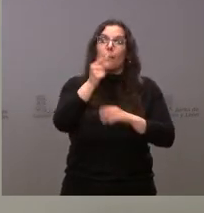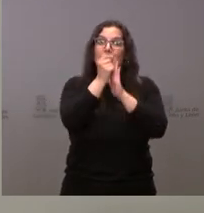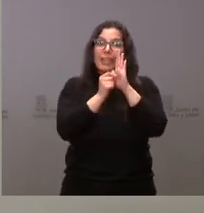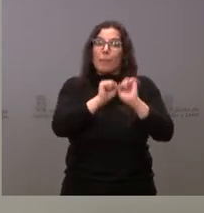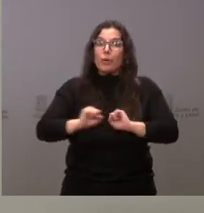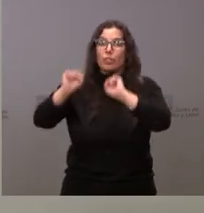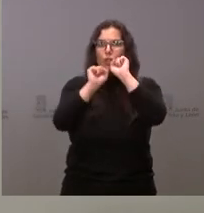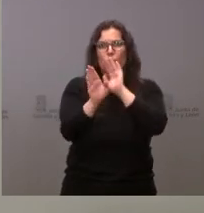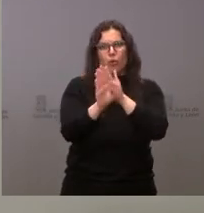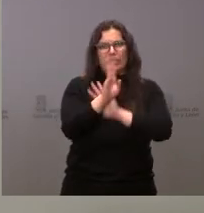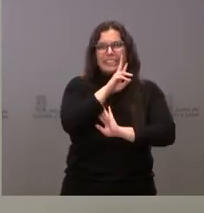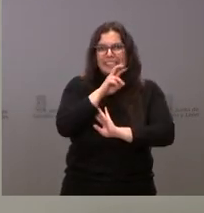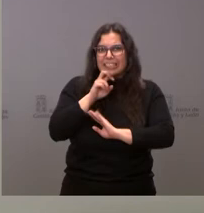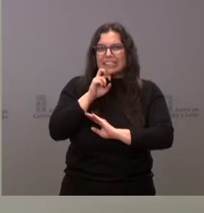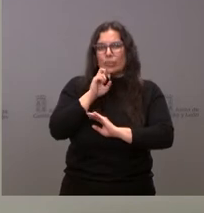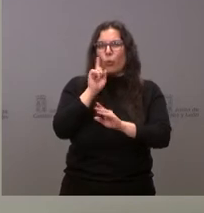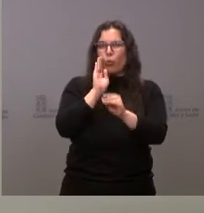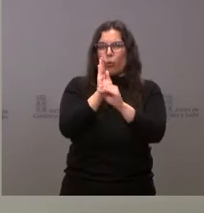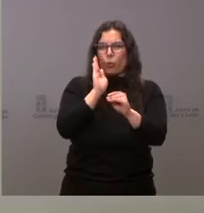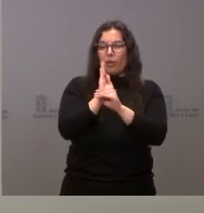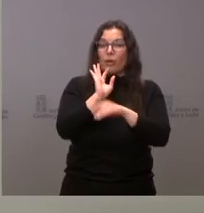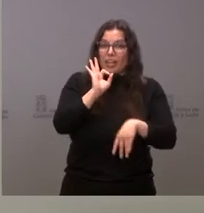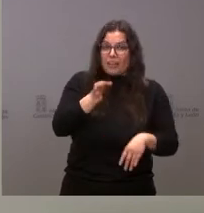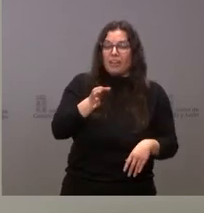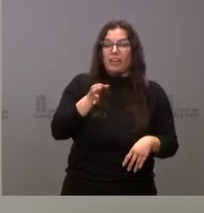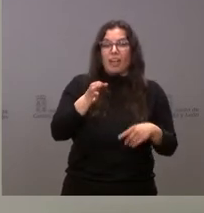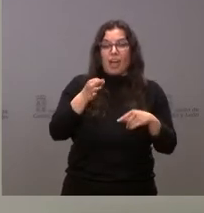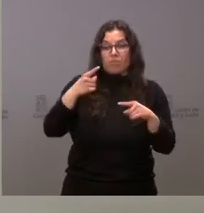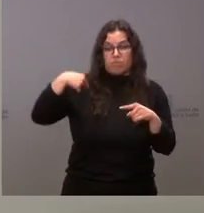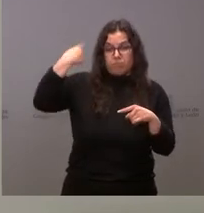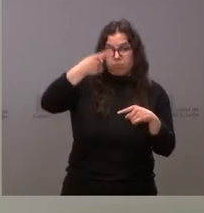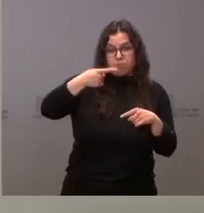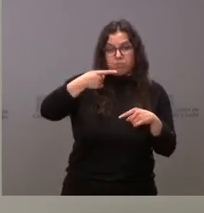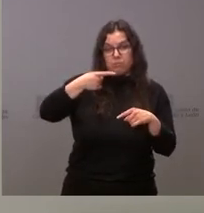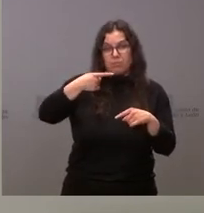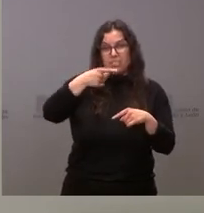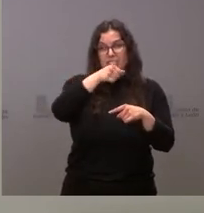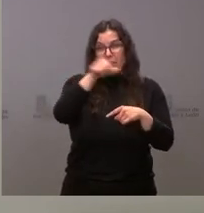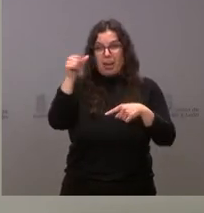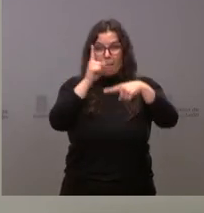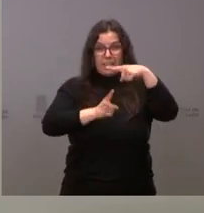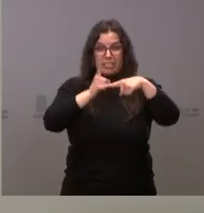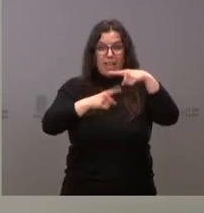protección y por tanto aunque es verdad que seguramente a partir de mediados de la próxima semana se línea la mascarilla